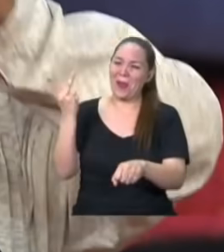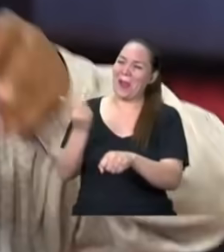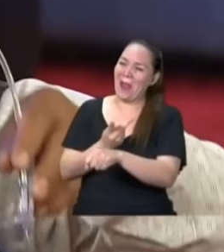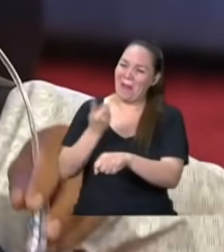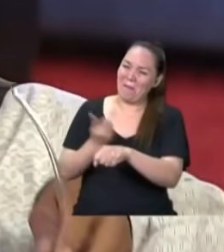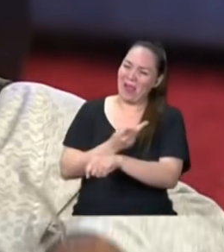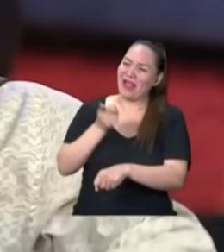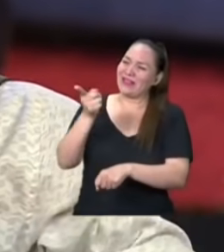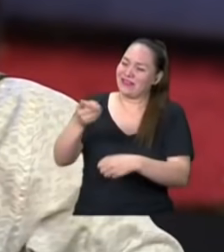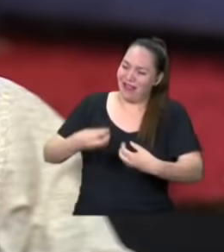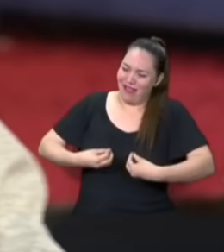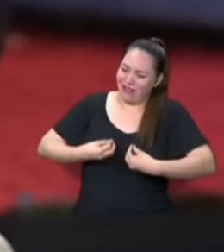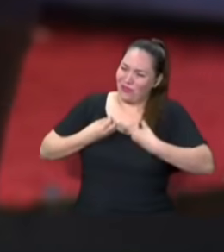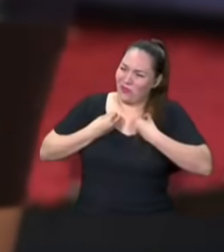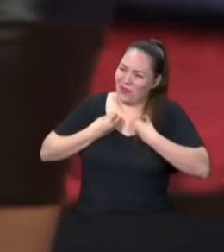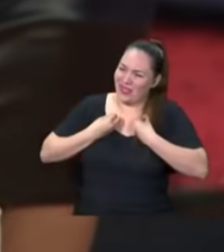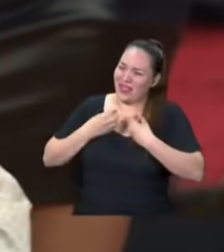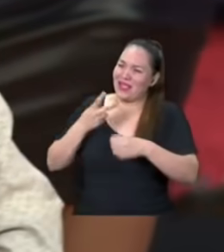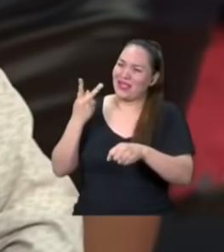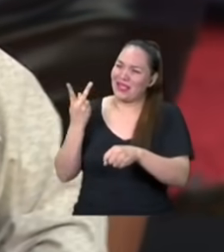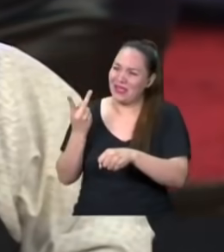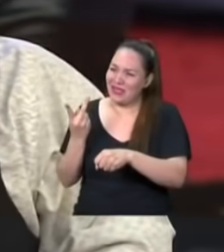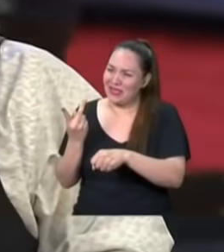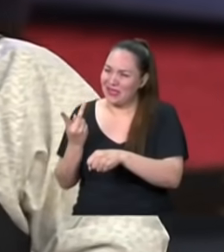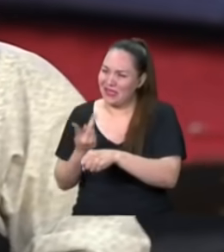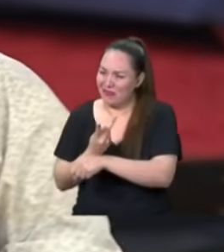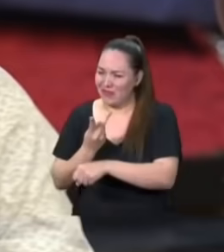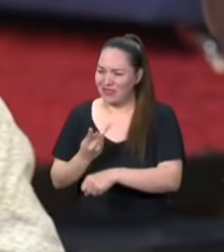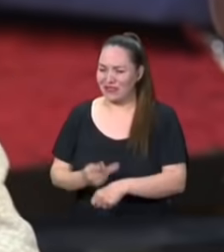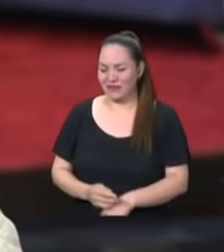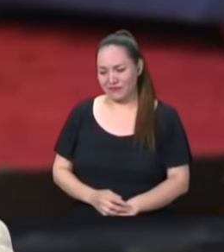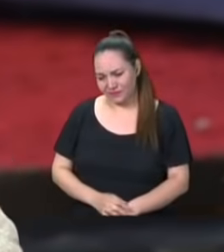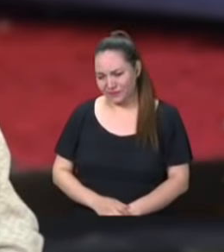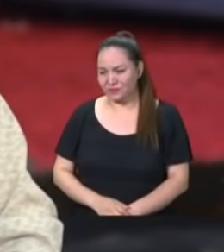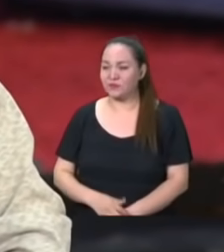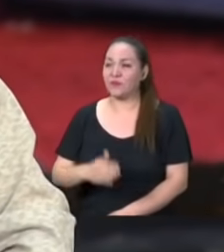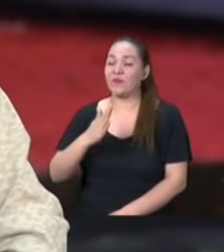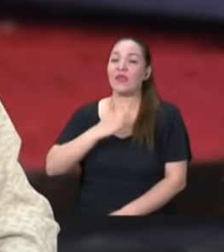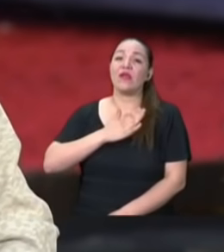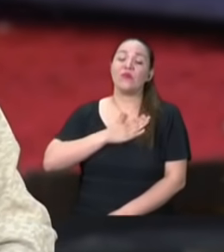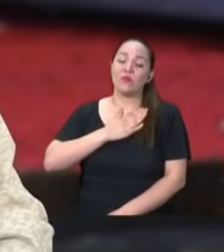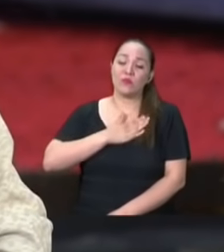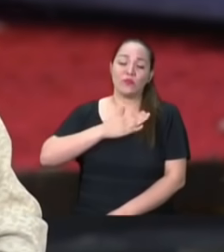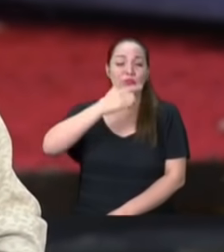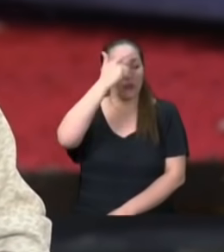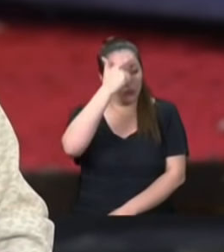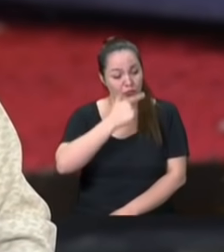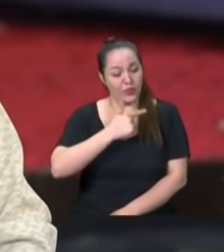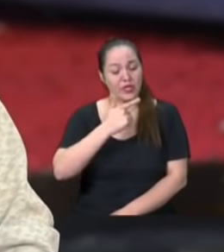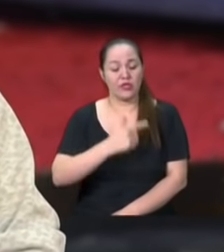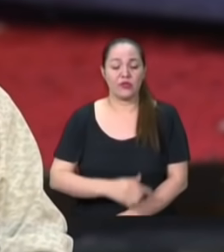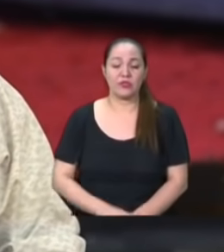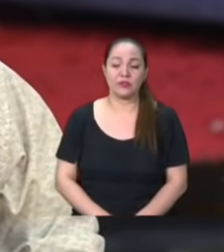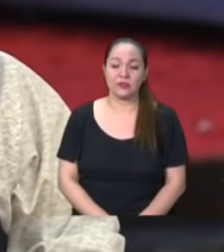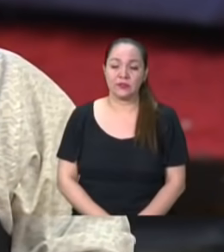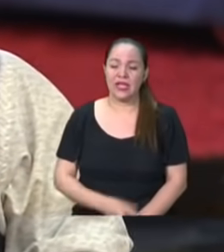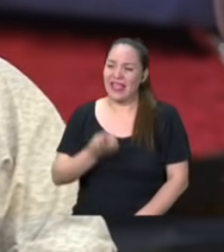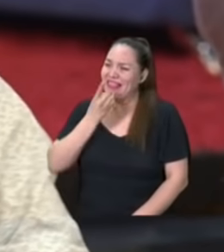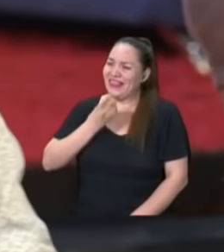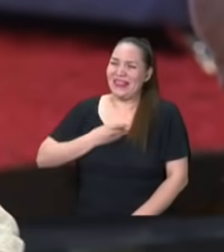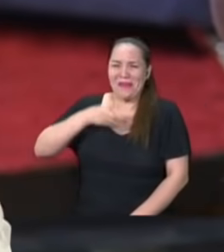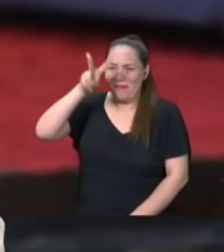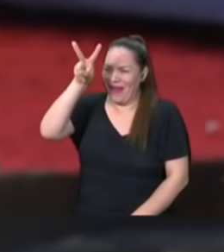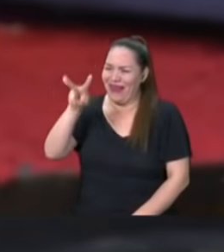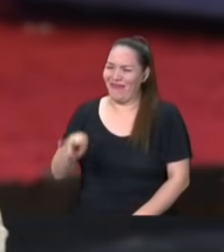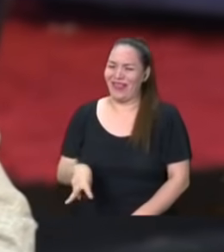Quiero que seas sincero, por favor. ¿Qué pasó? Okay, buenas noches, señor Chavana. Buenas noches. Cuéntame toda la verdad. Déjame quito eso